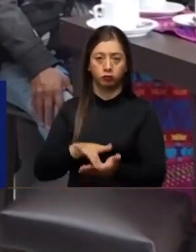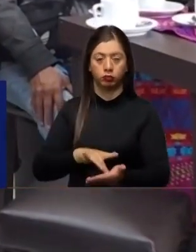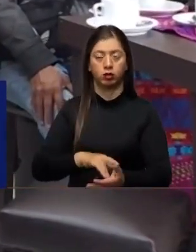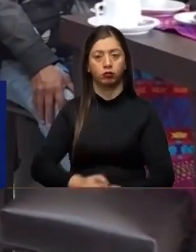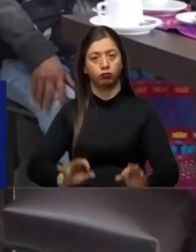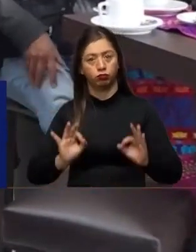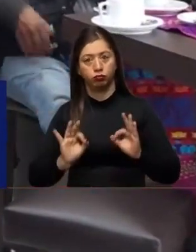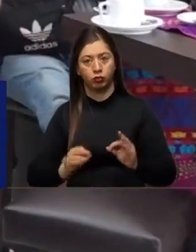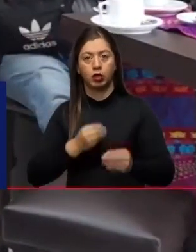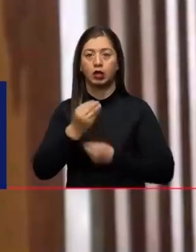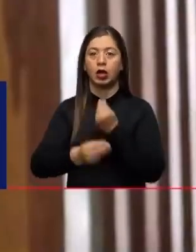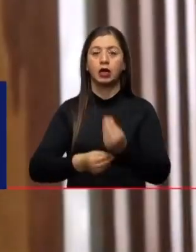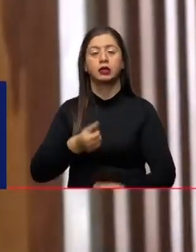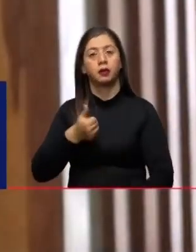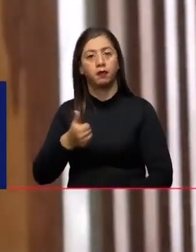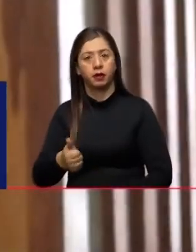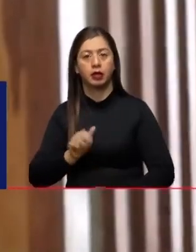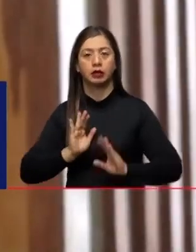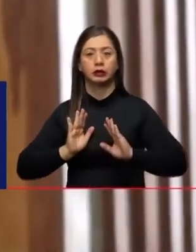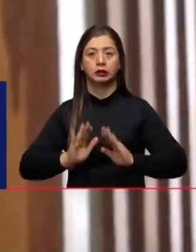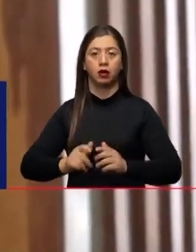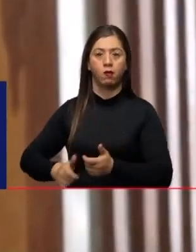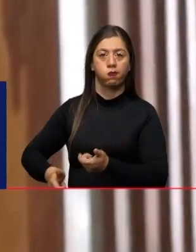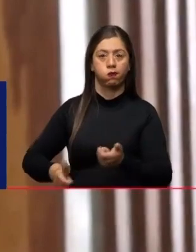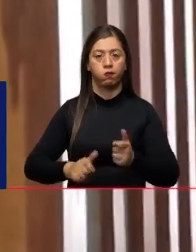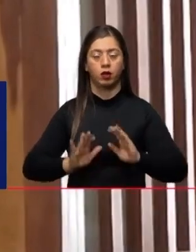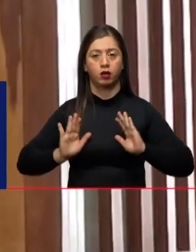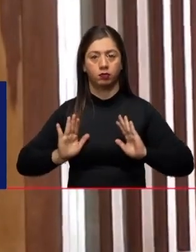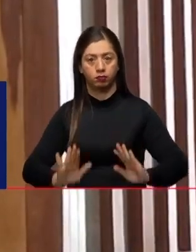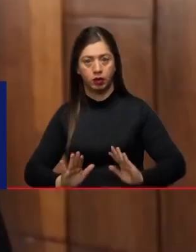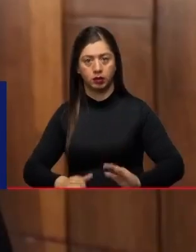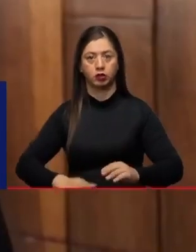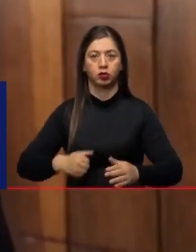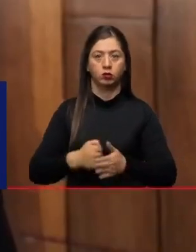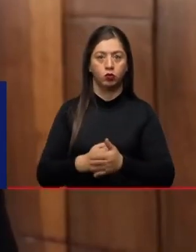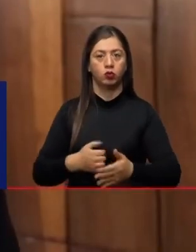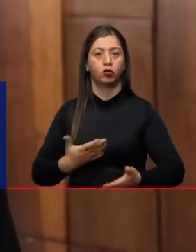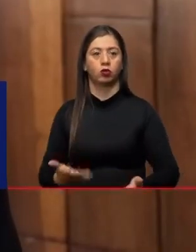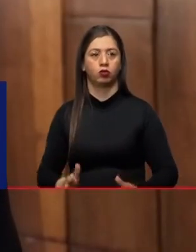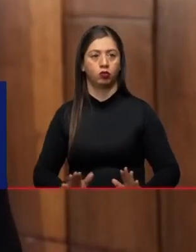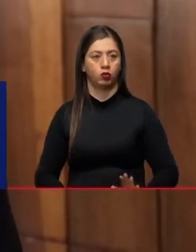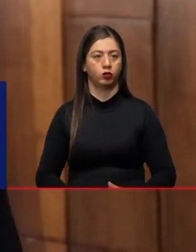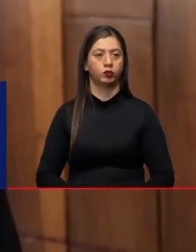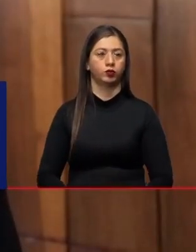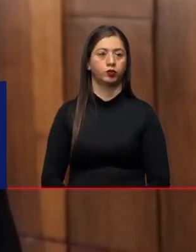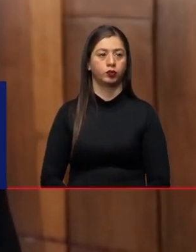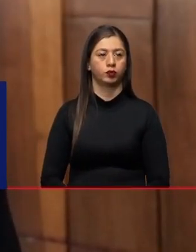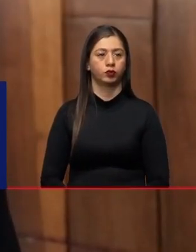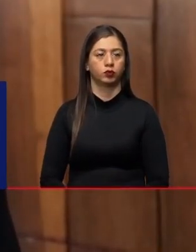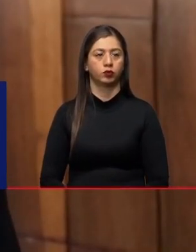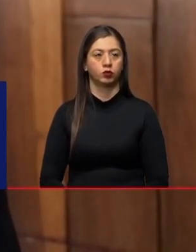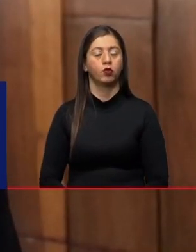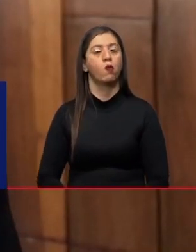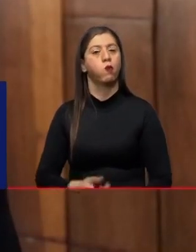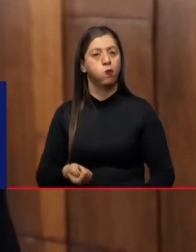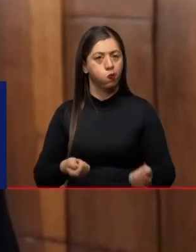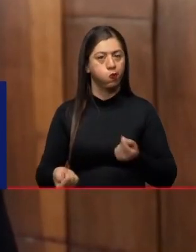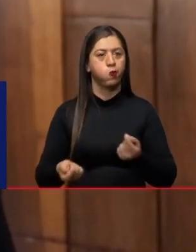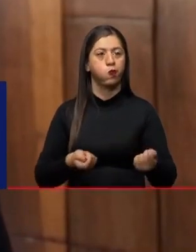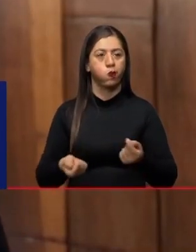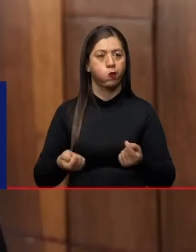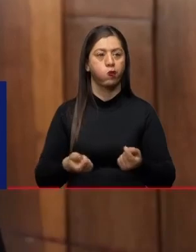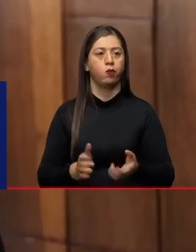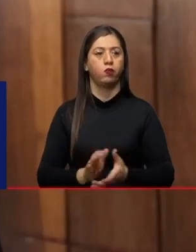bien y que puedan pactar un cese definitivo del fuego y hostilidades. La iglesia tiene un optimismo moderado, pero este